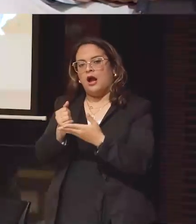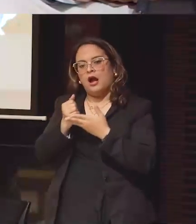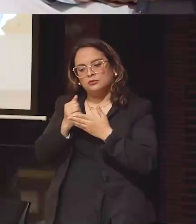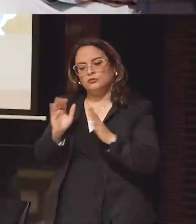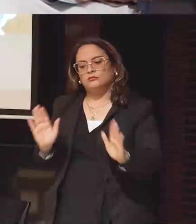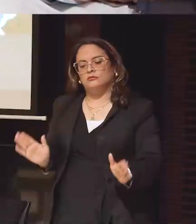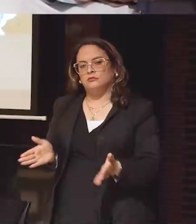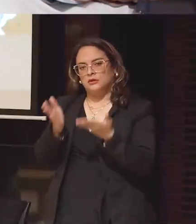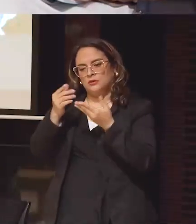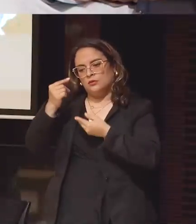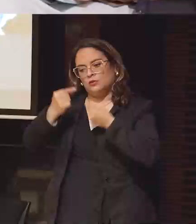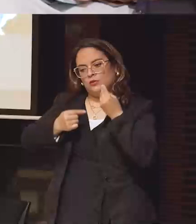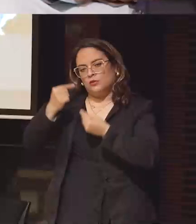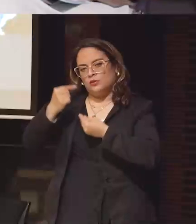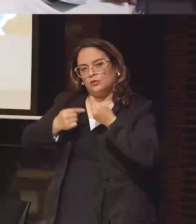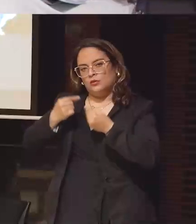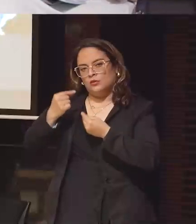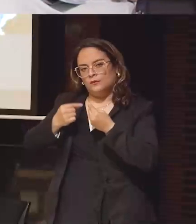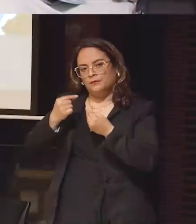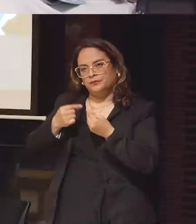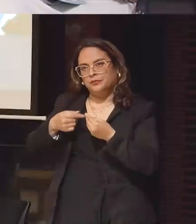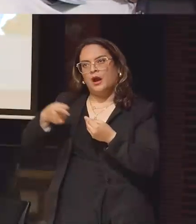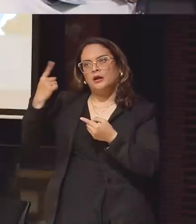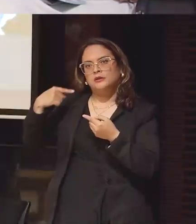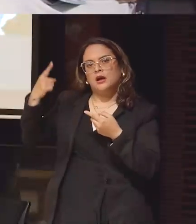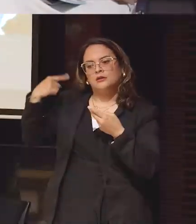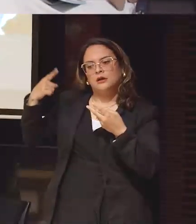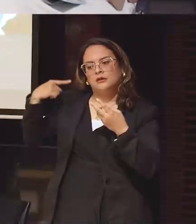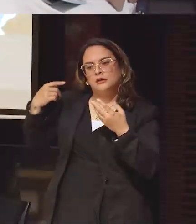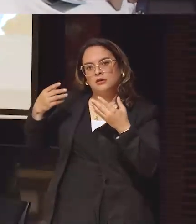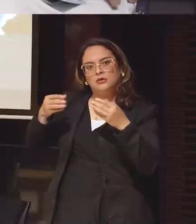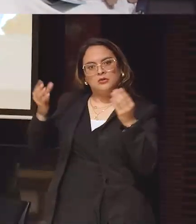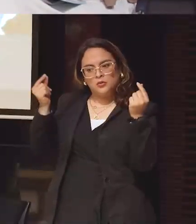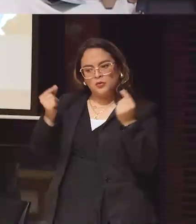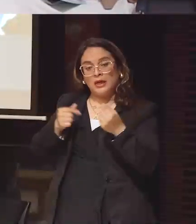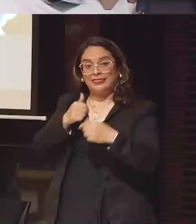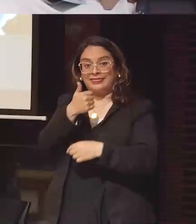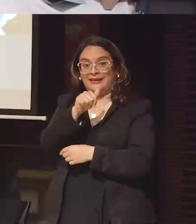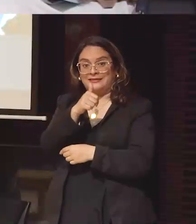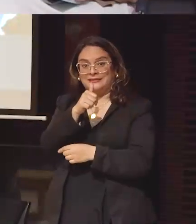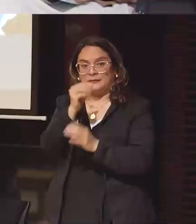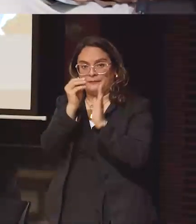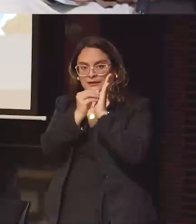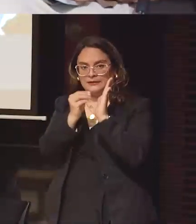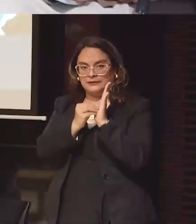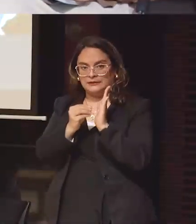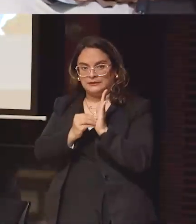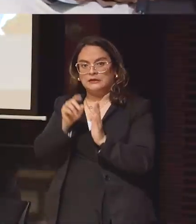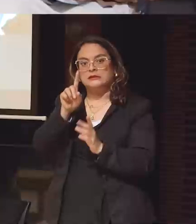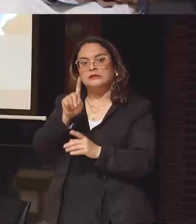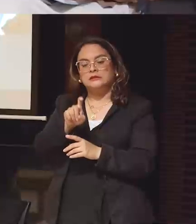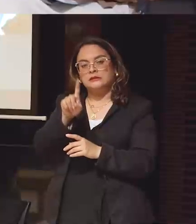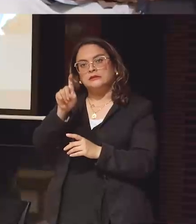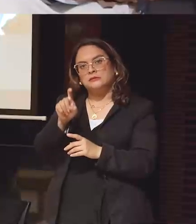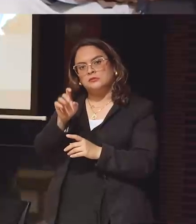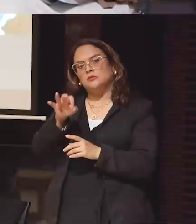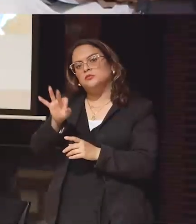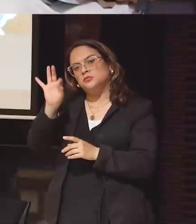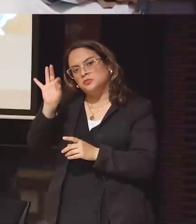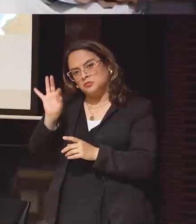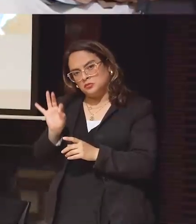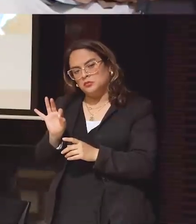en la economía que a través de las últimas 10 jornadas que hemos tenido nos ha permitido ver que cerca del 66%, vuelve con